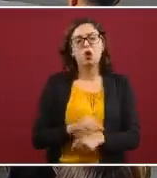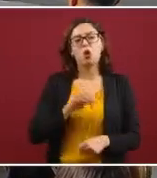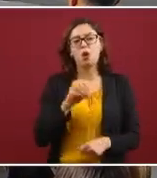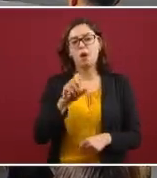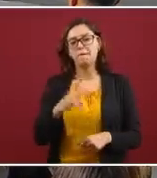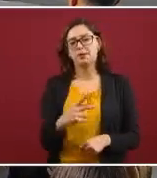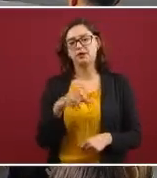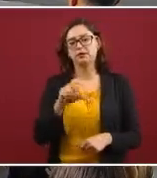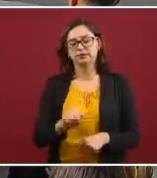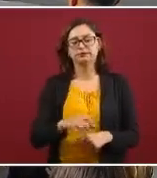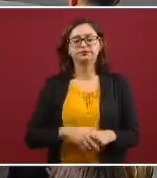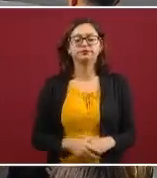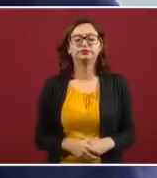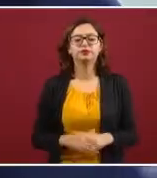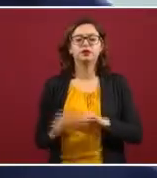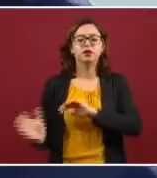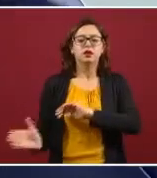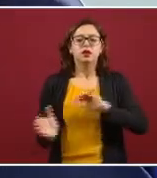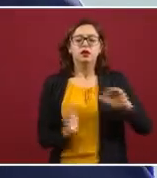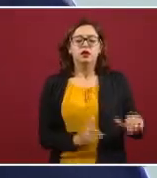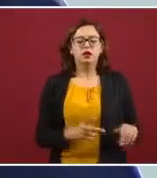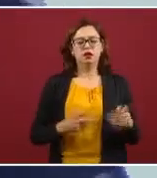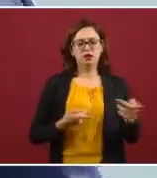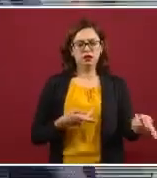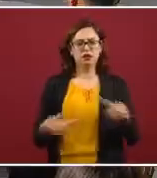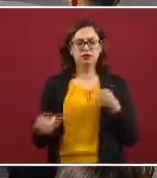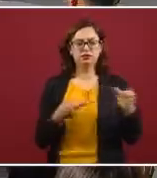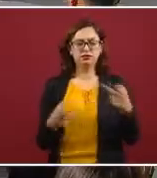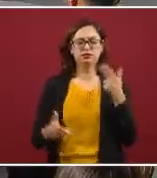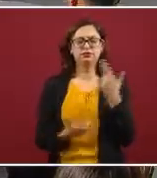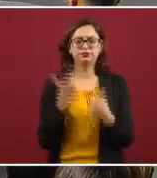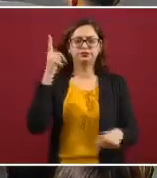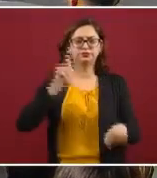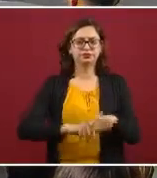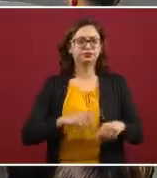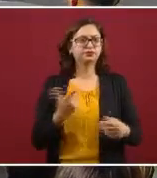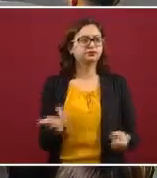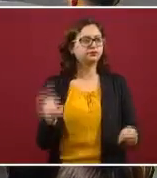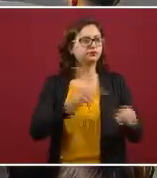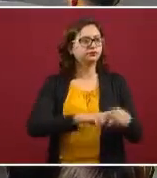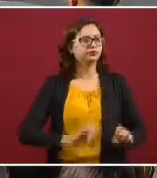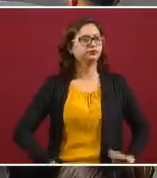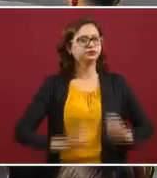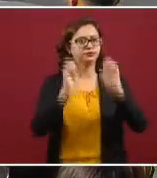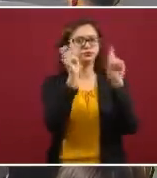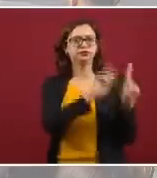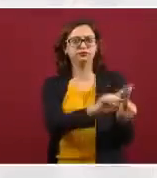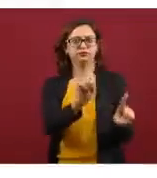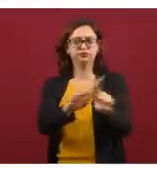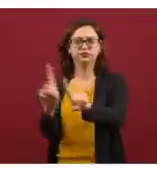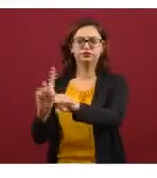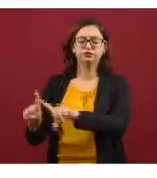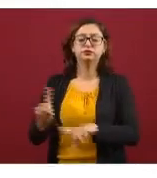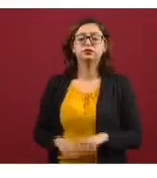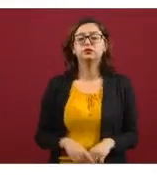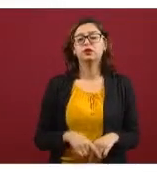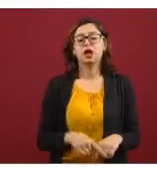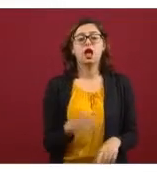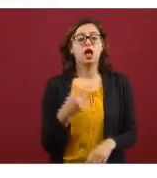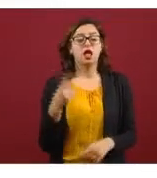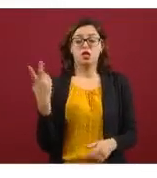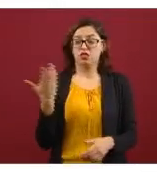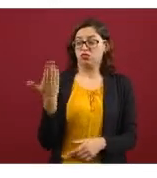Nacional de Infraestructura. Como vemos, hacia el año 2018, en diciembre,